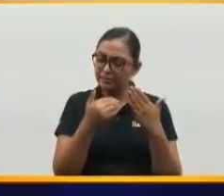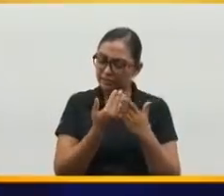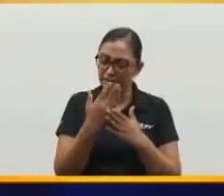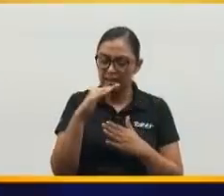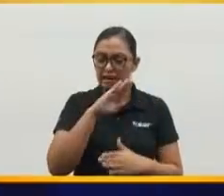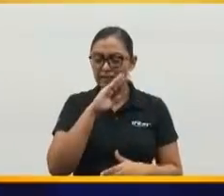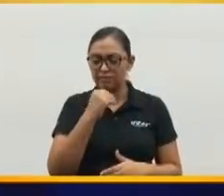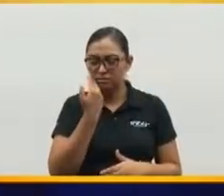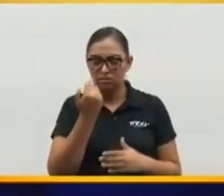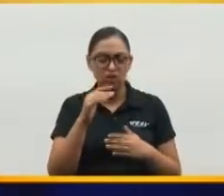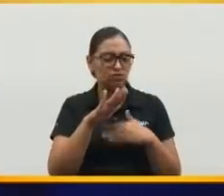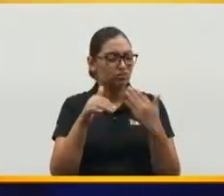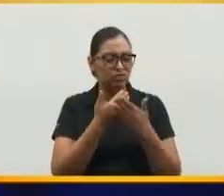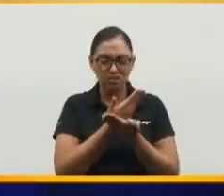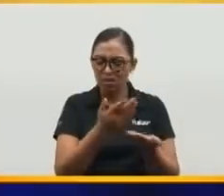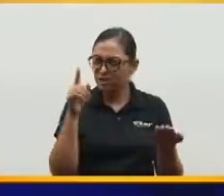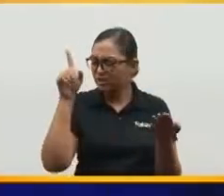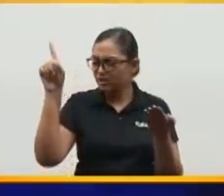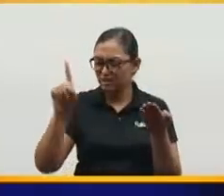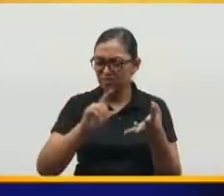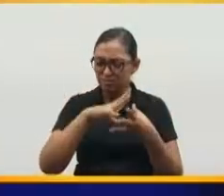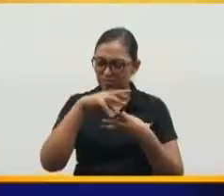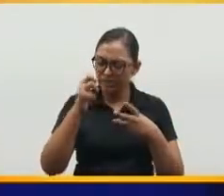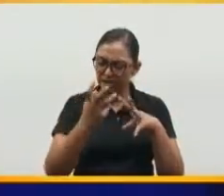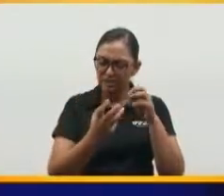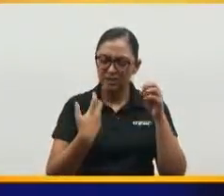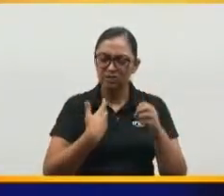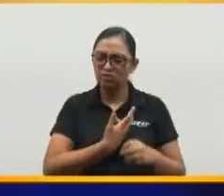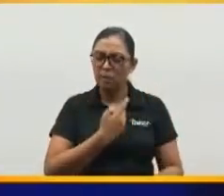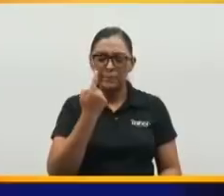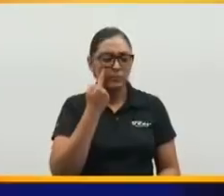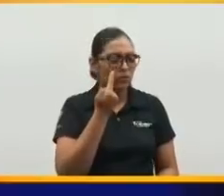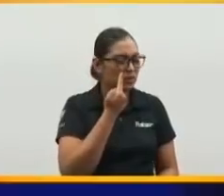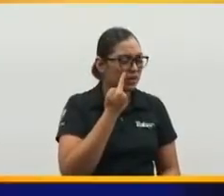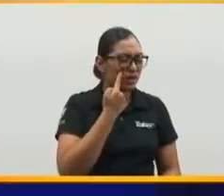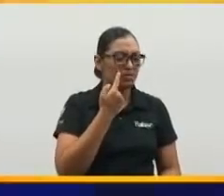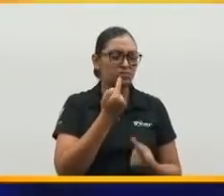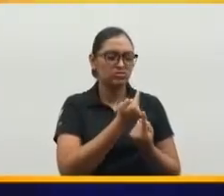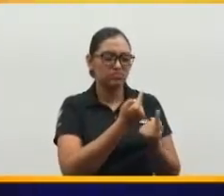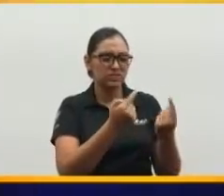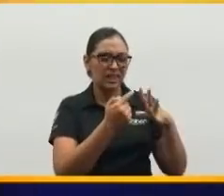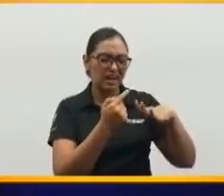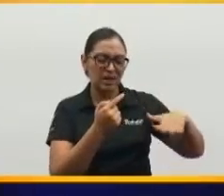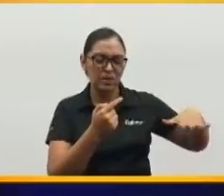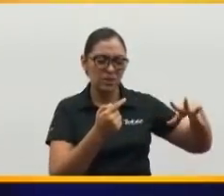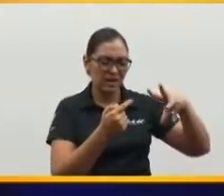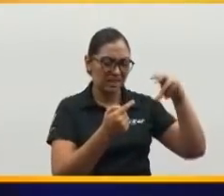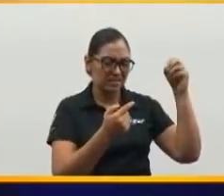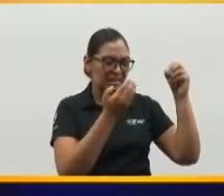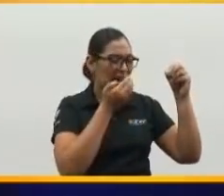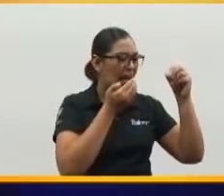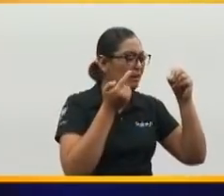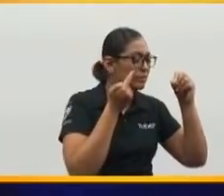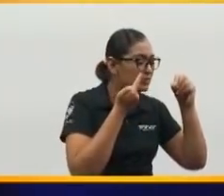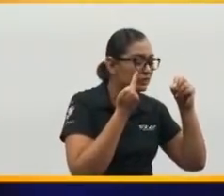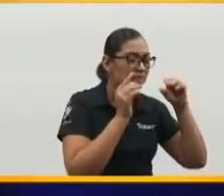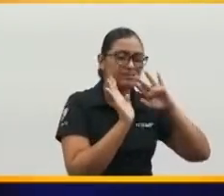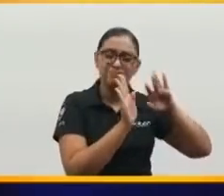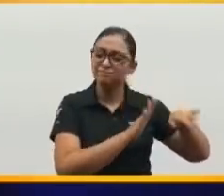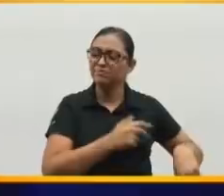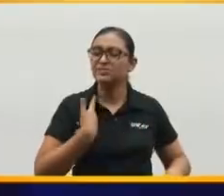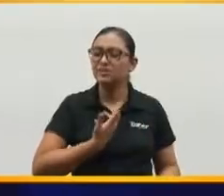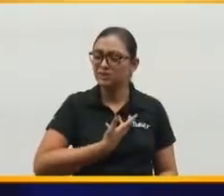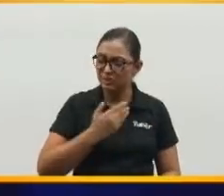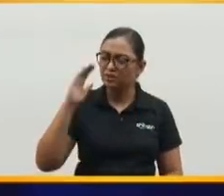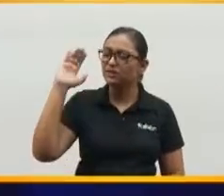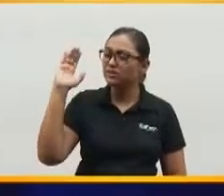sobre toda cosa creada. Y que aquellos que andamos buscando, Señor, raudales de agua en el desierto, podamos volver al